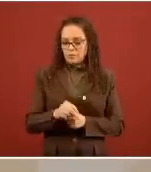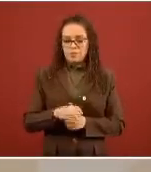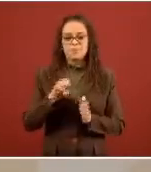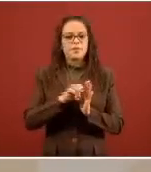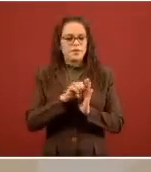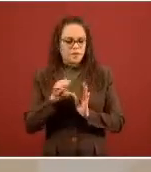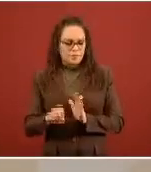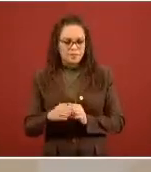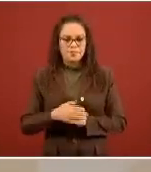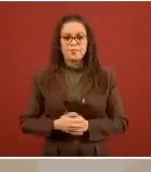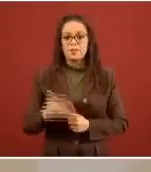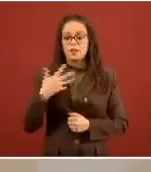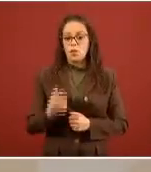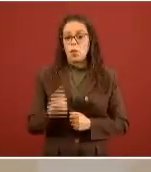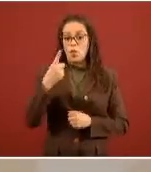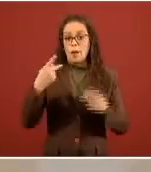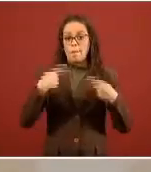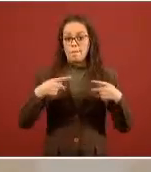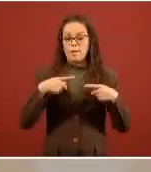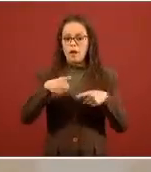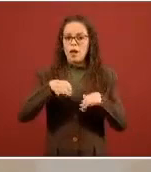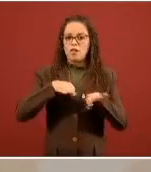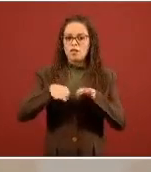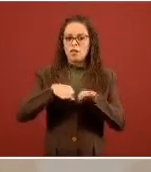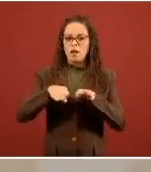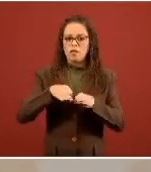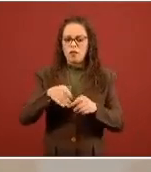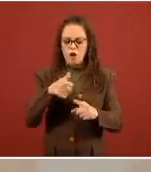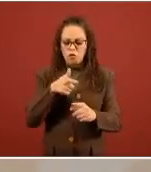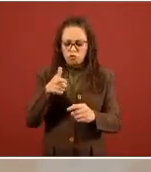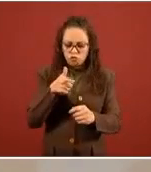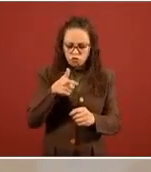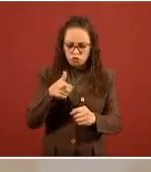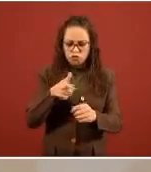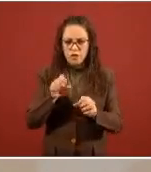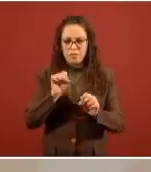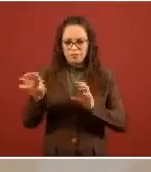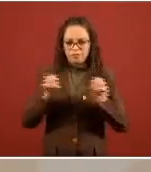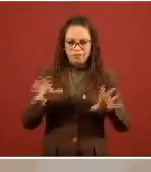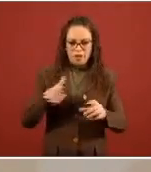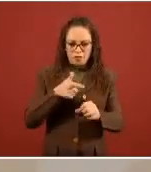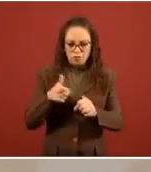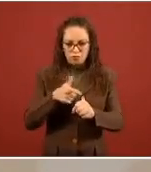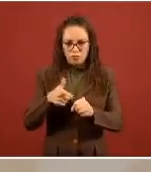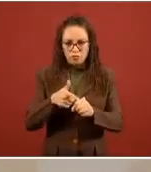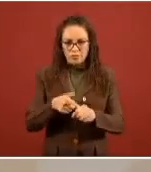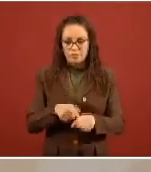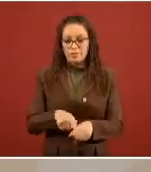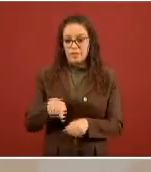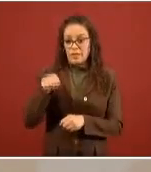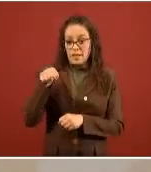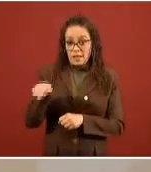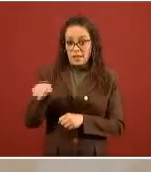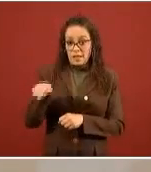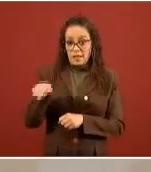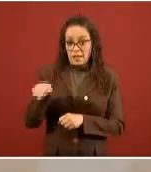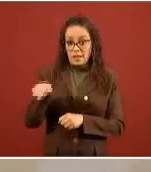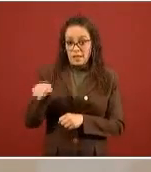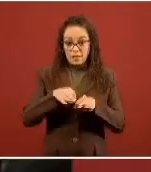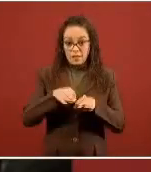una persona que hace soldadura, está claro que la persona que está directamente